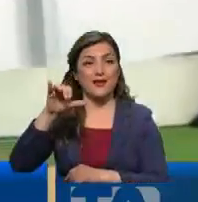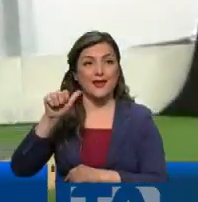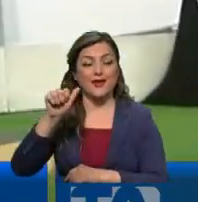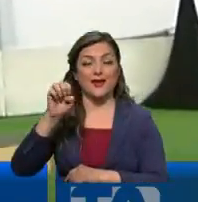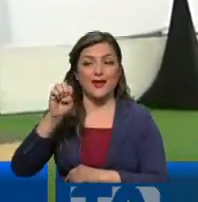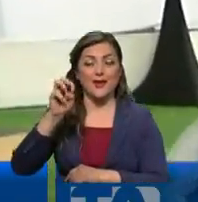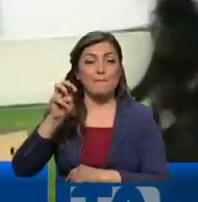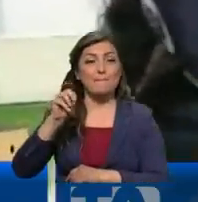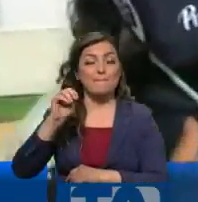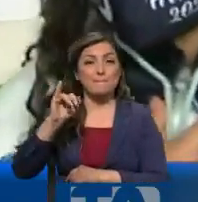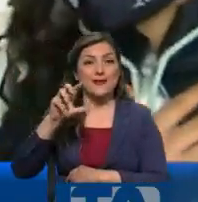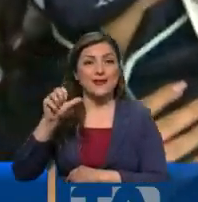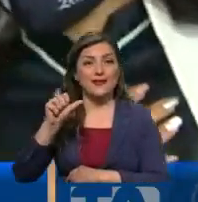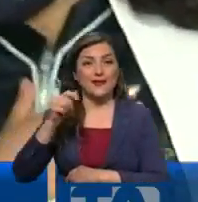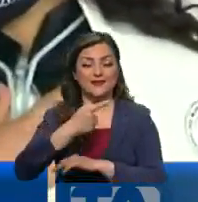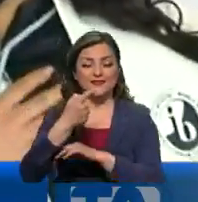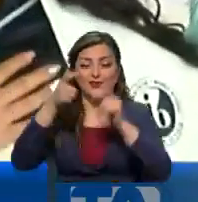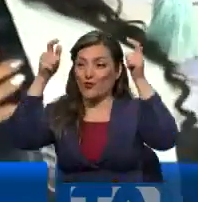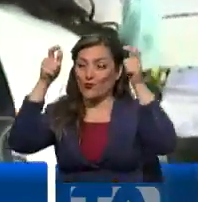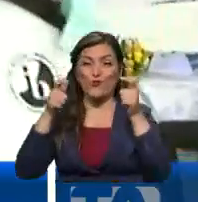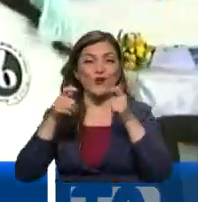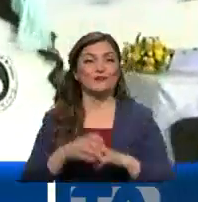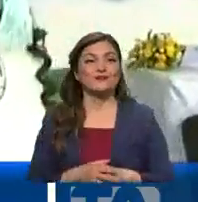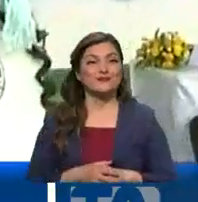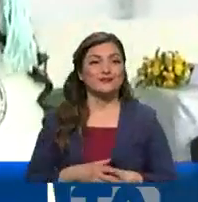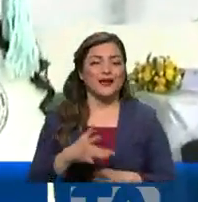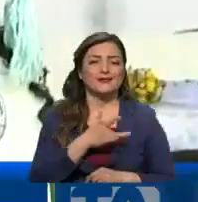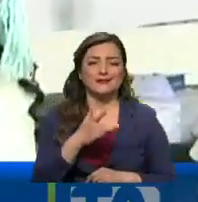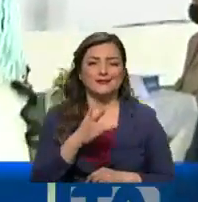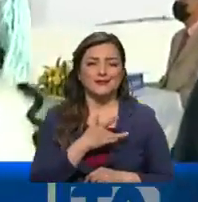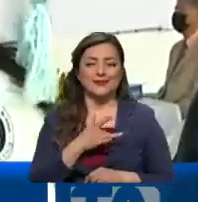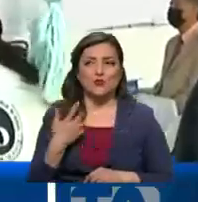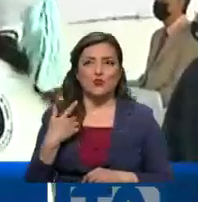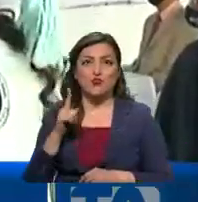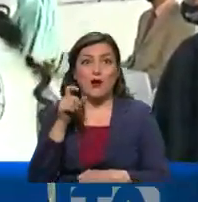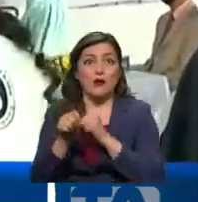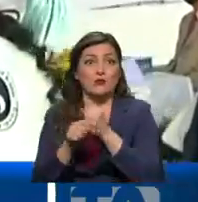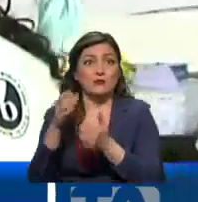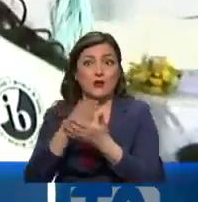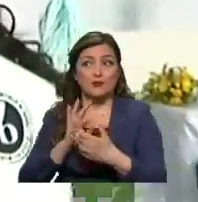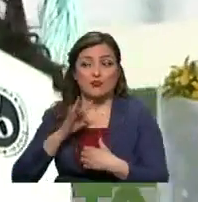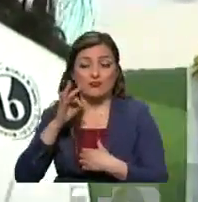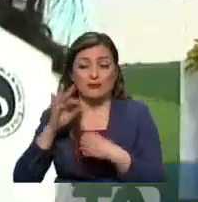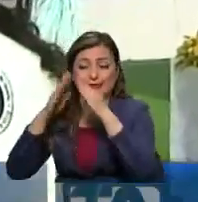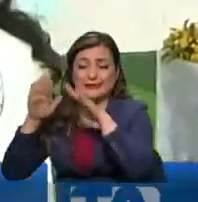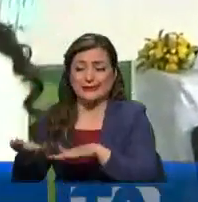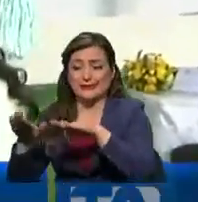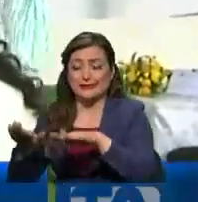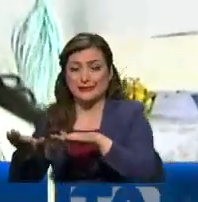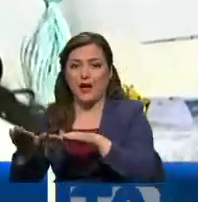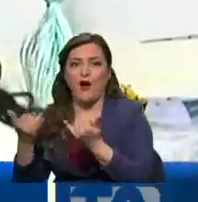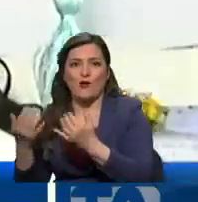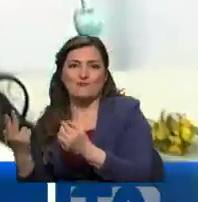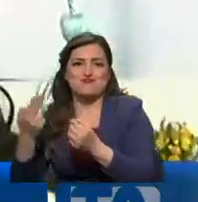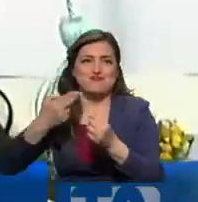que este día se va a incorporar. María Emilia, cuéntame, ¿qué se siente volver después de año y medio de pandemia? Se siente muy